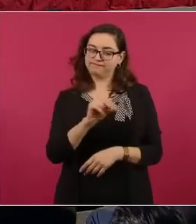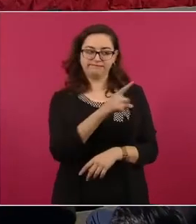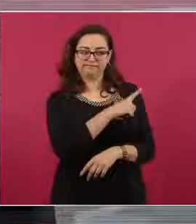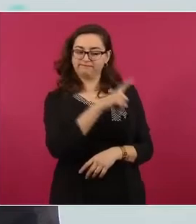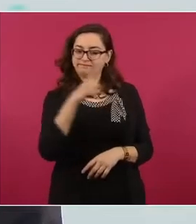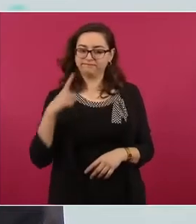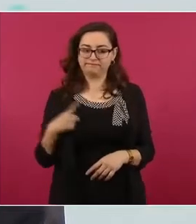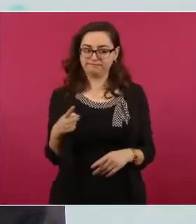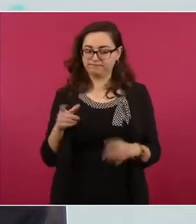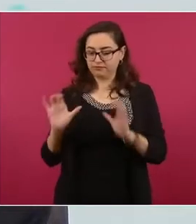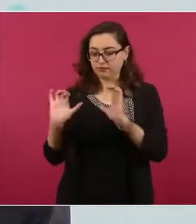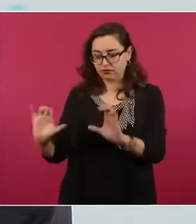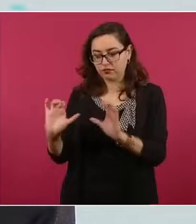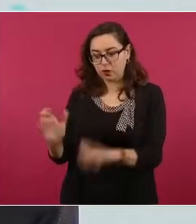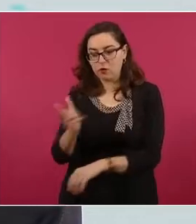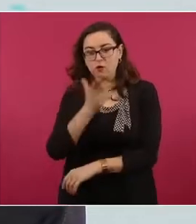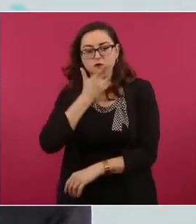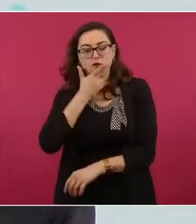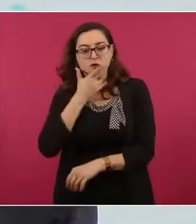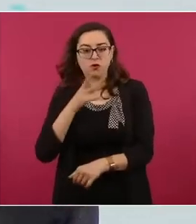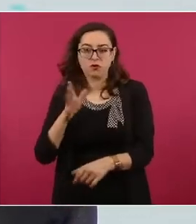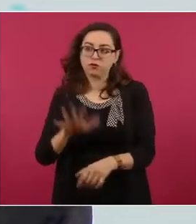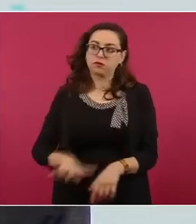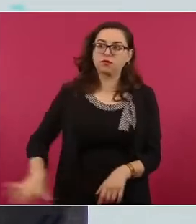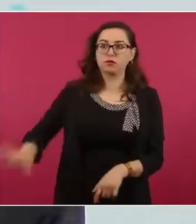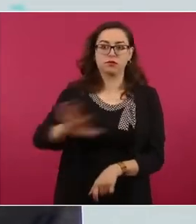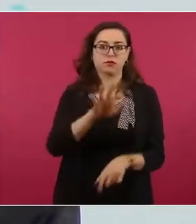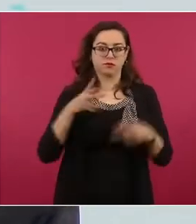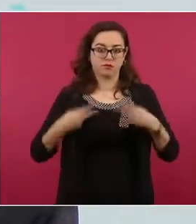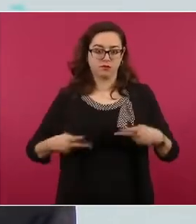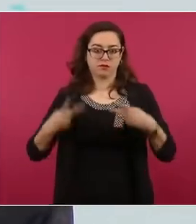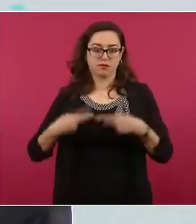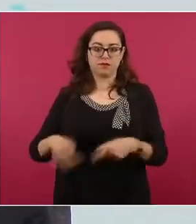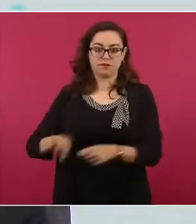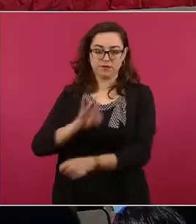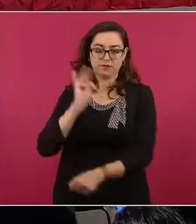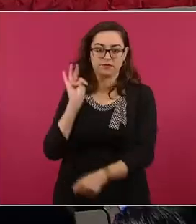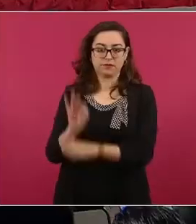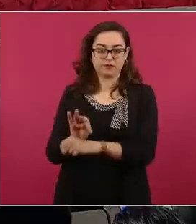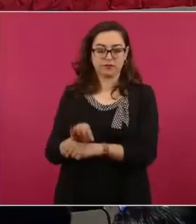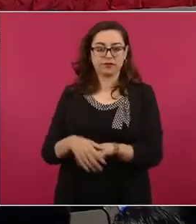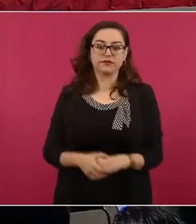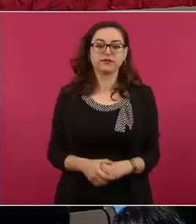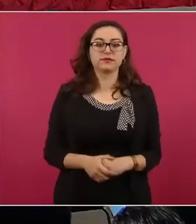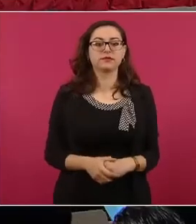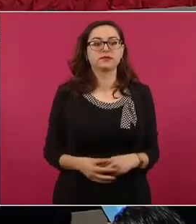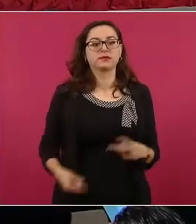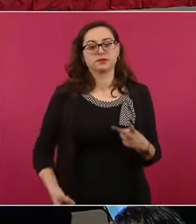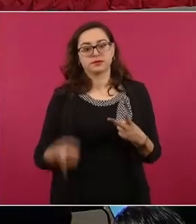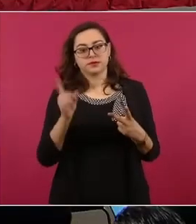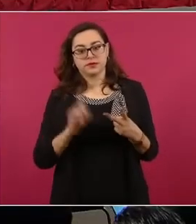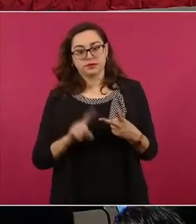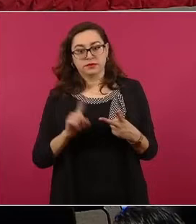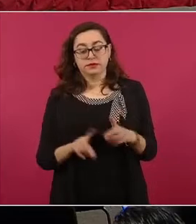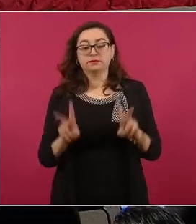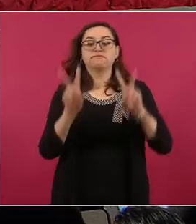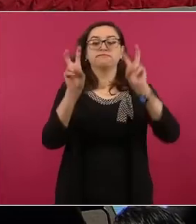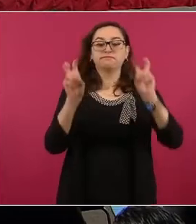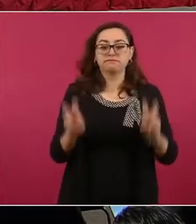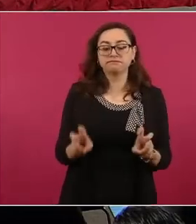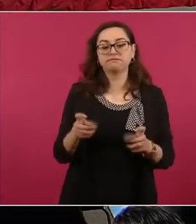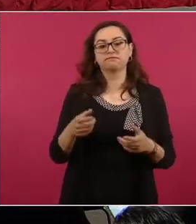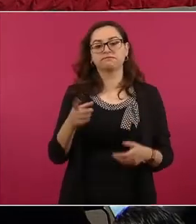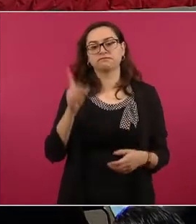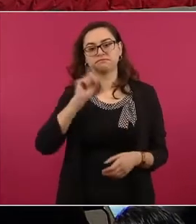de ello para la protección de la salud de las personas en México. Y el segundo elemento es la partería. La